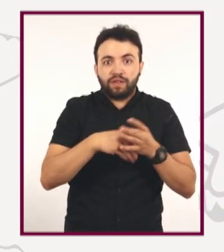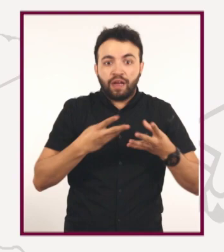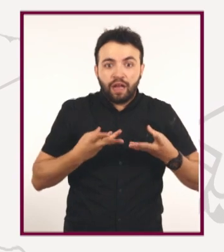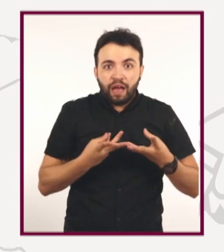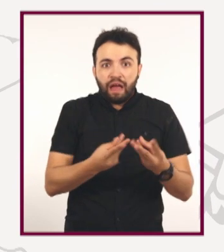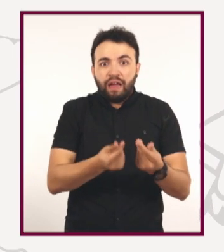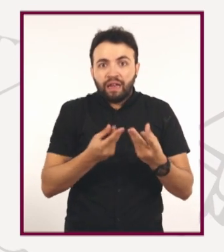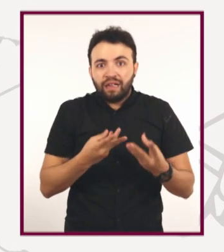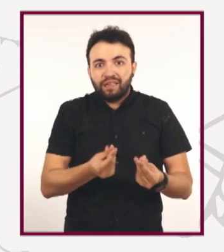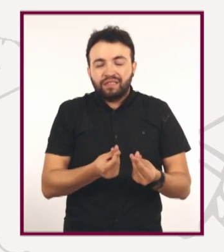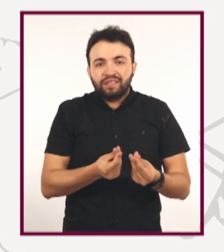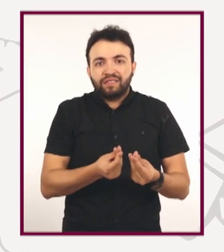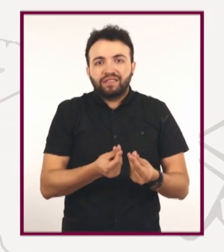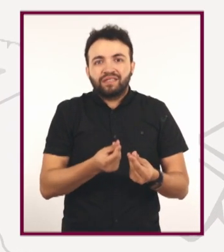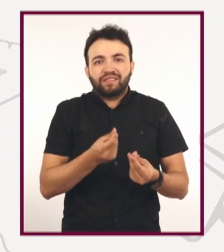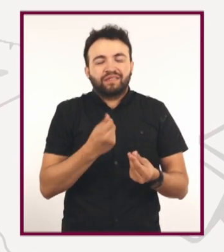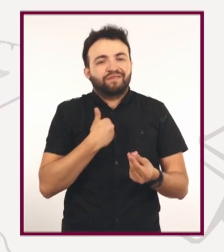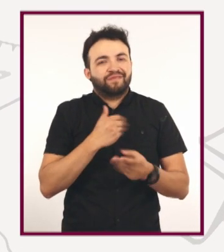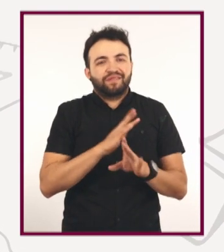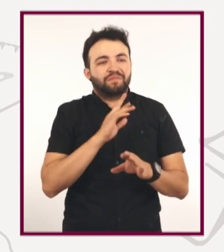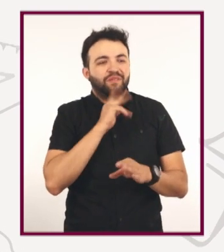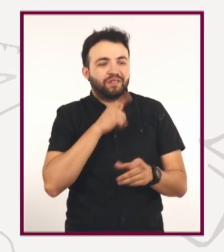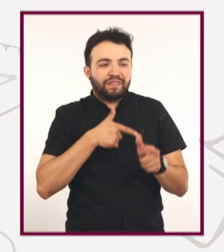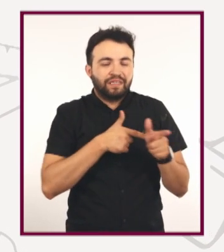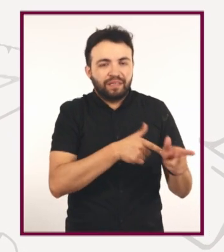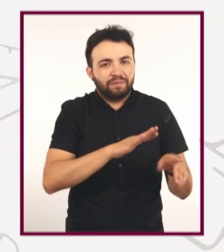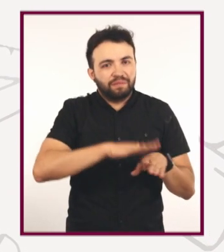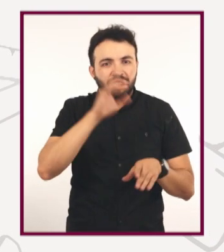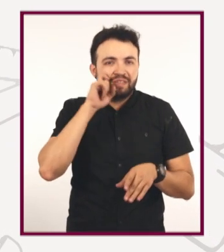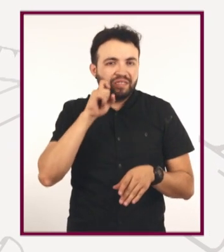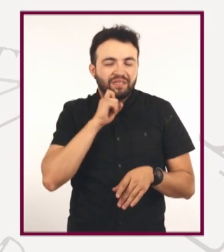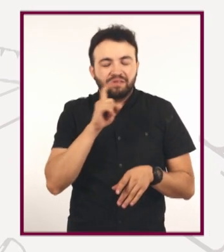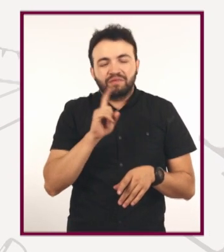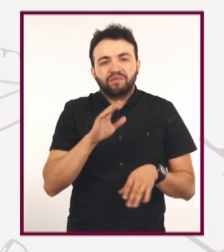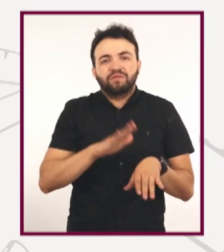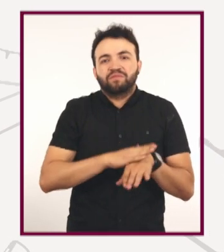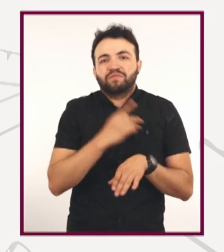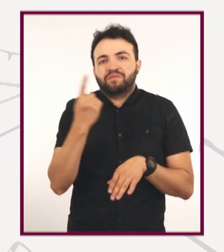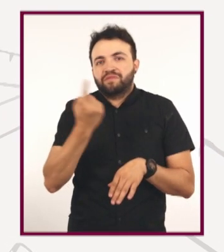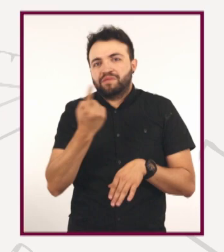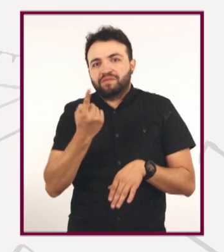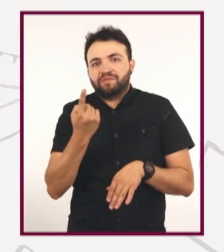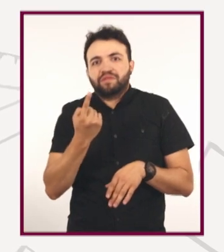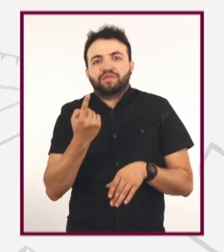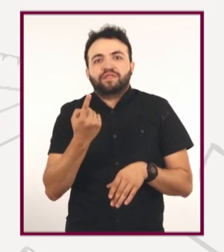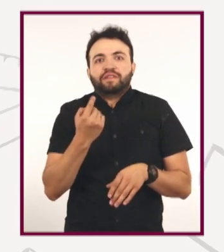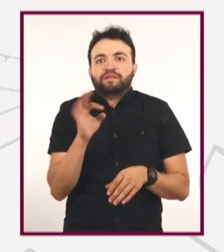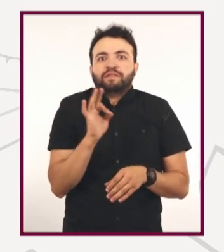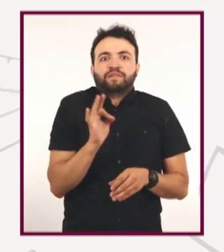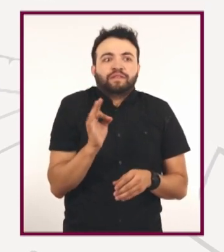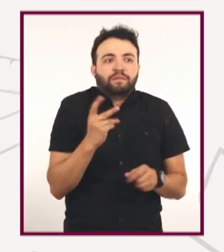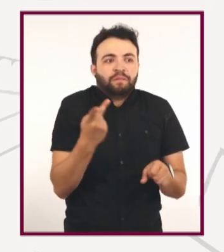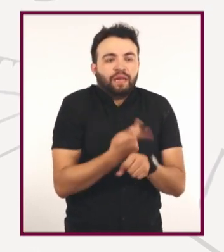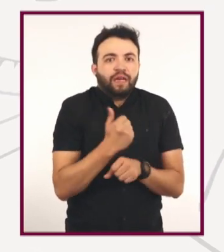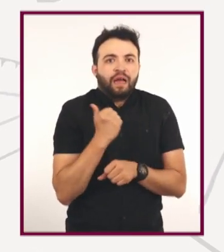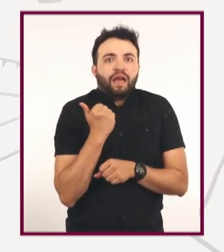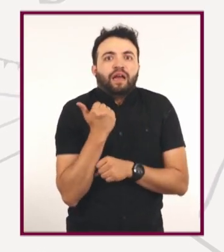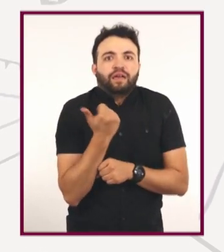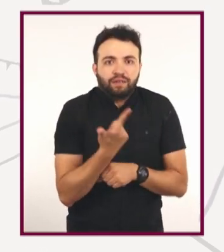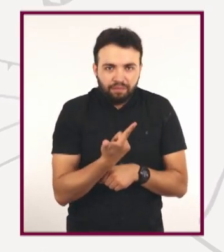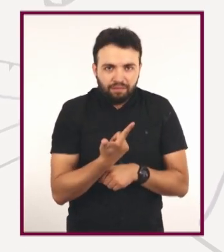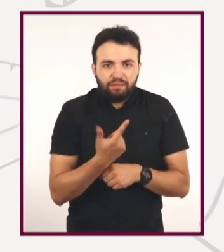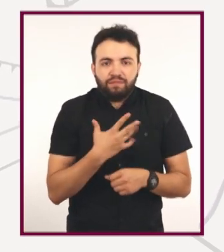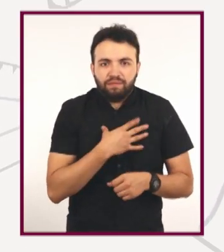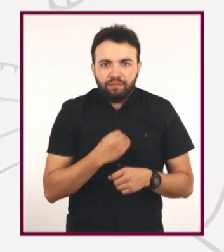paquete completo y decidimos ya no seguirle para no arriesgarnos. Fue horrible. ¡Ay, cálmate,